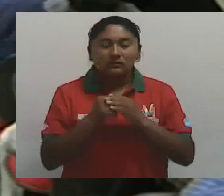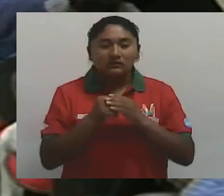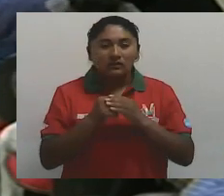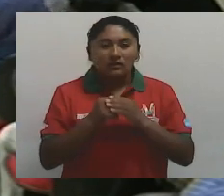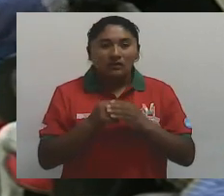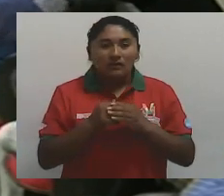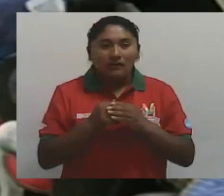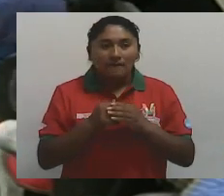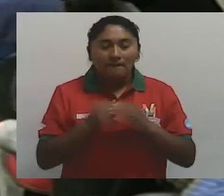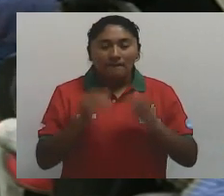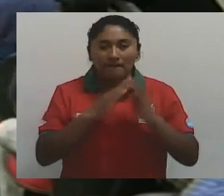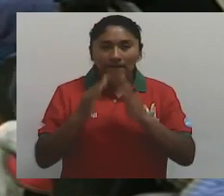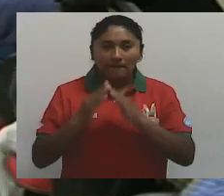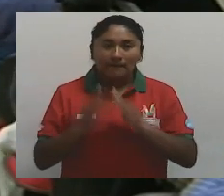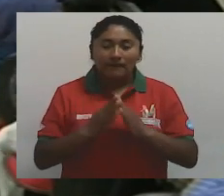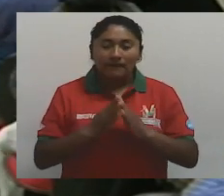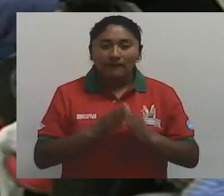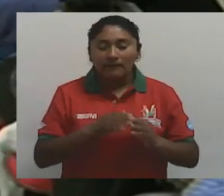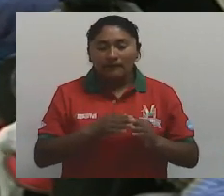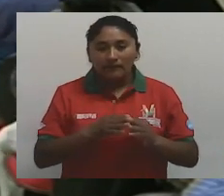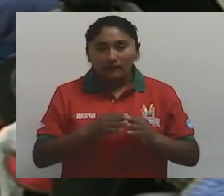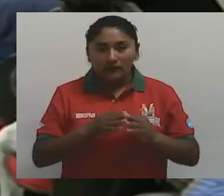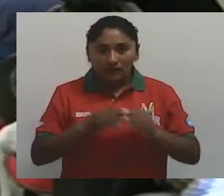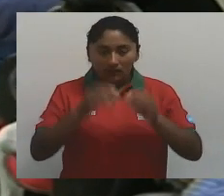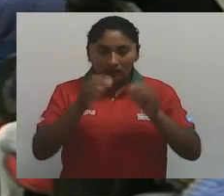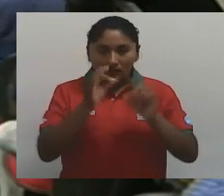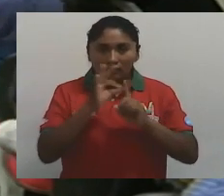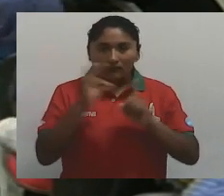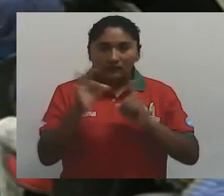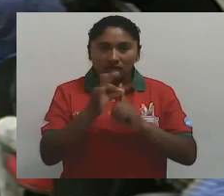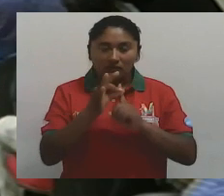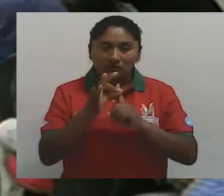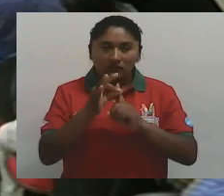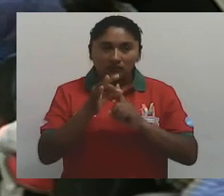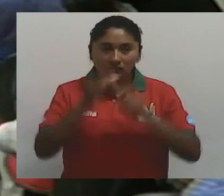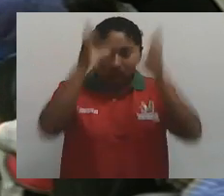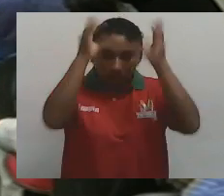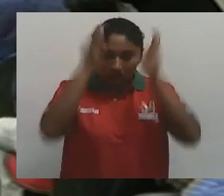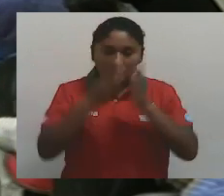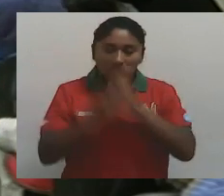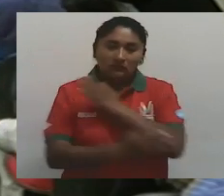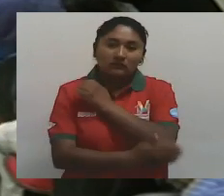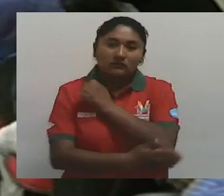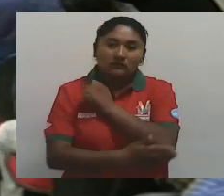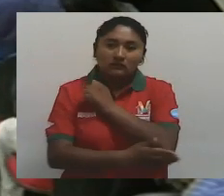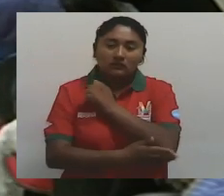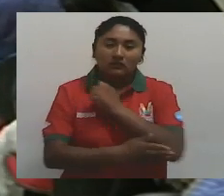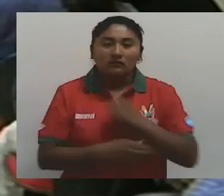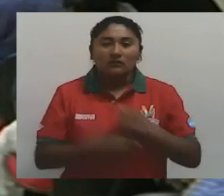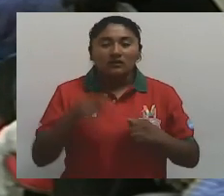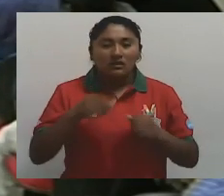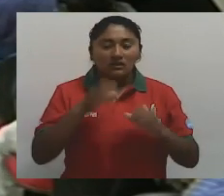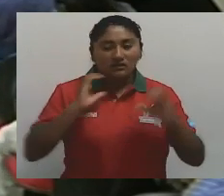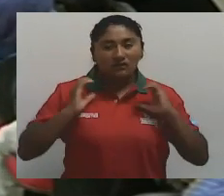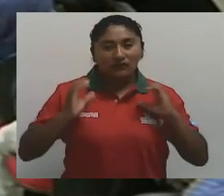en esta conferencia sobre nociones de FUESEO. Vamos a dar inicio a este